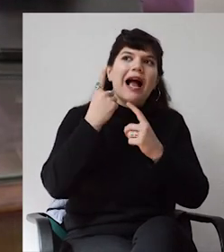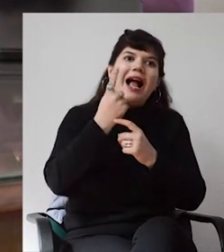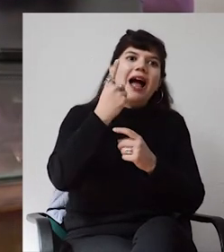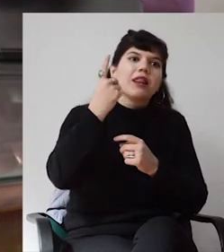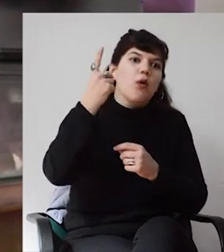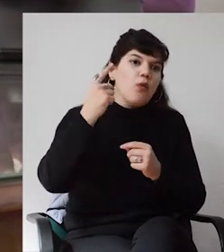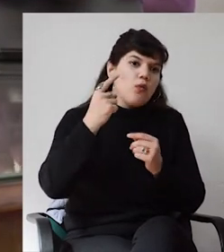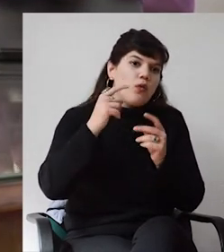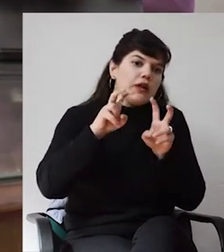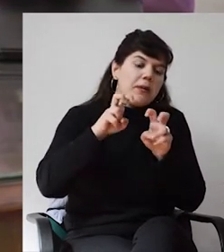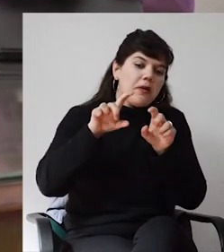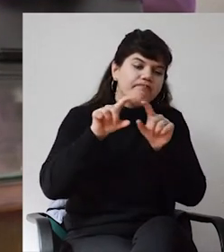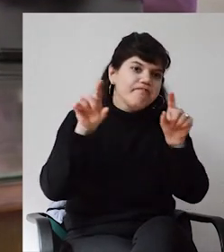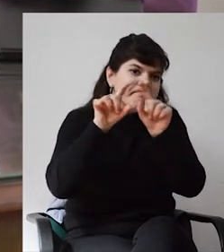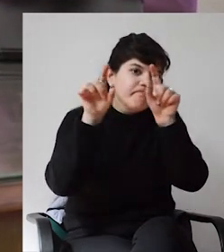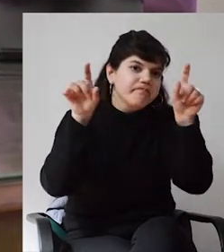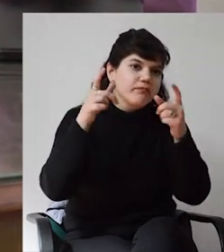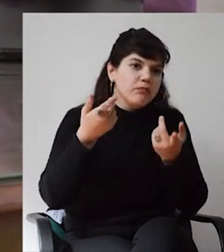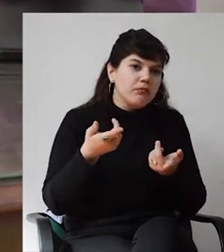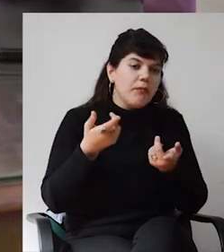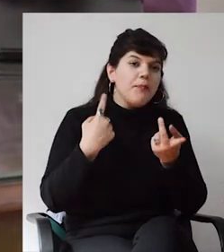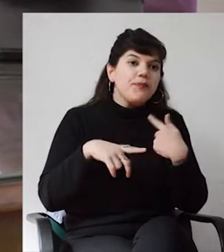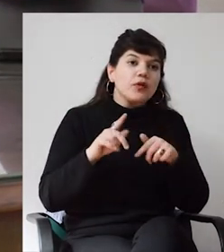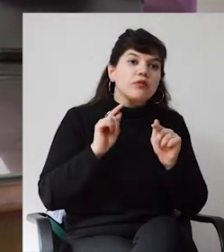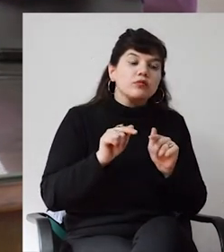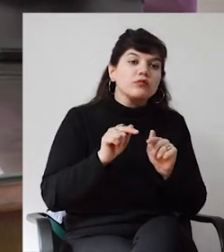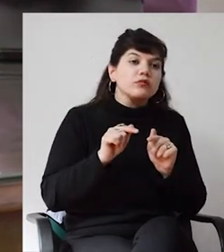escalafonaria TAS.